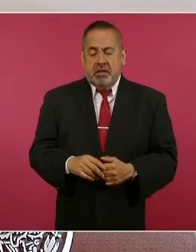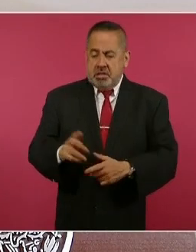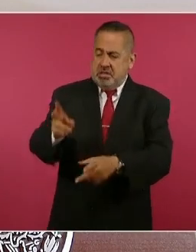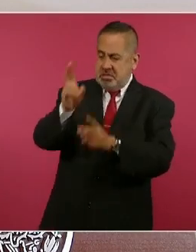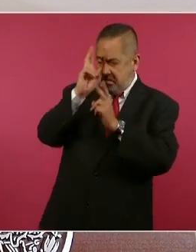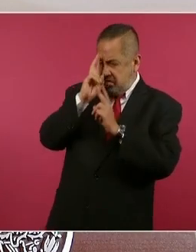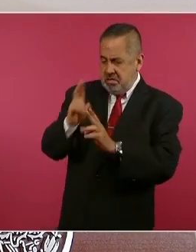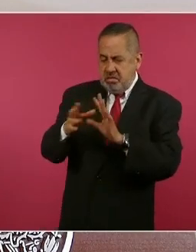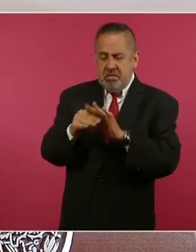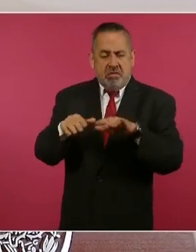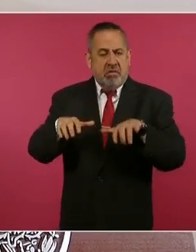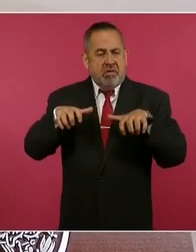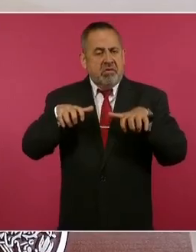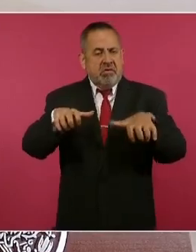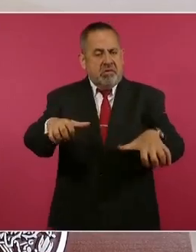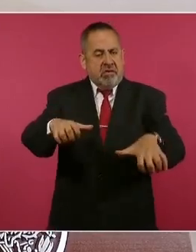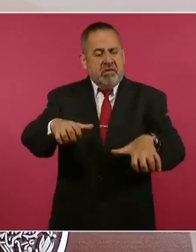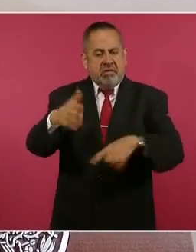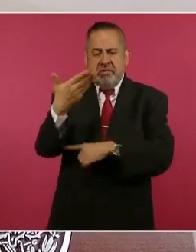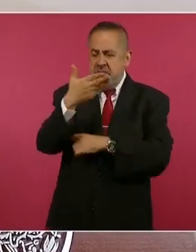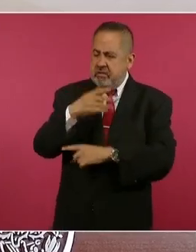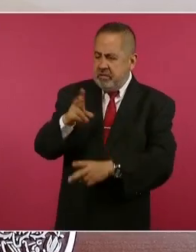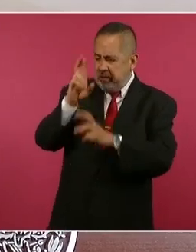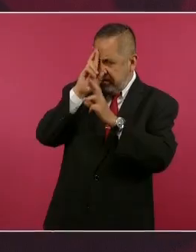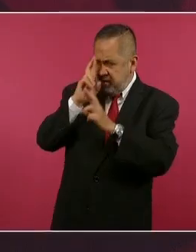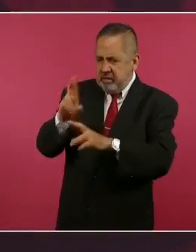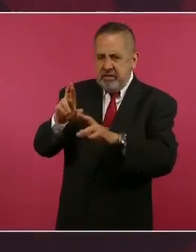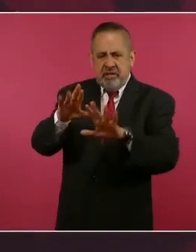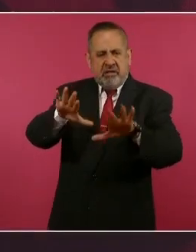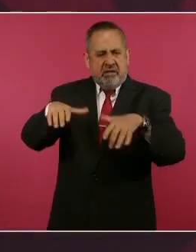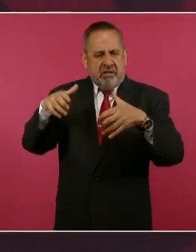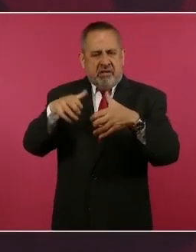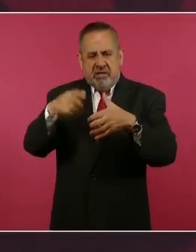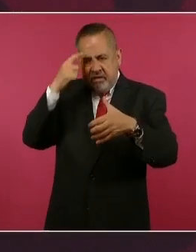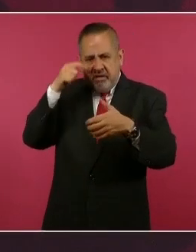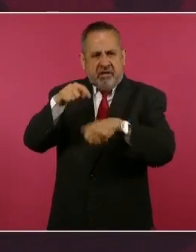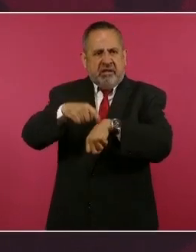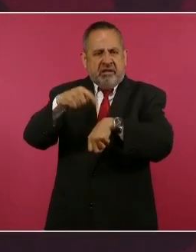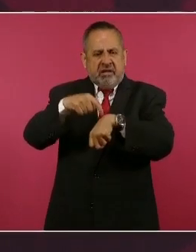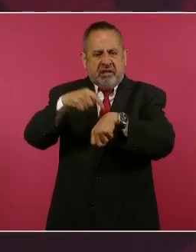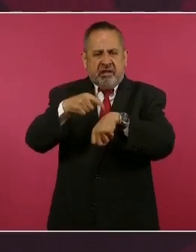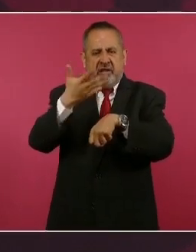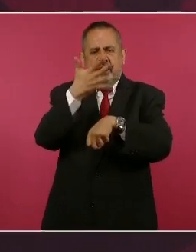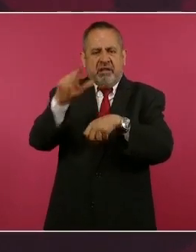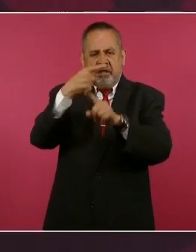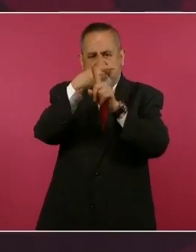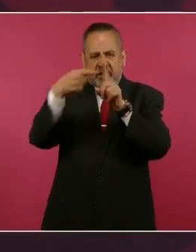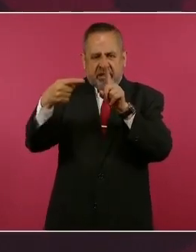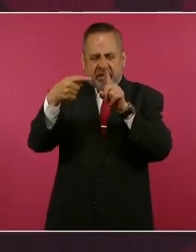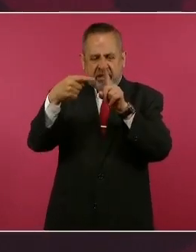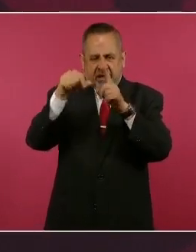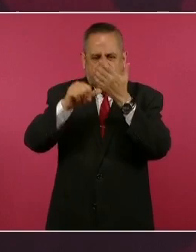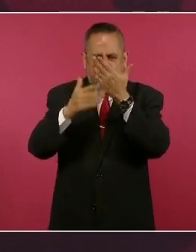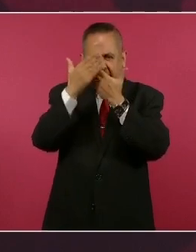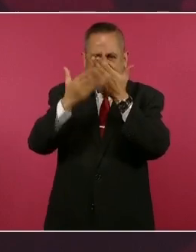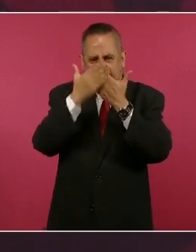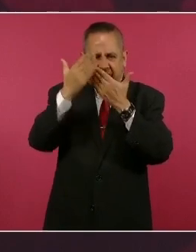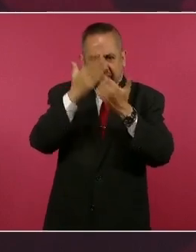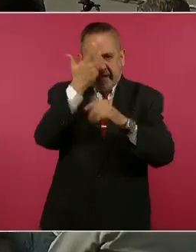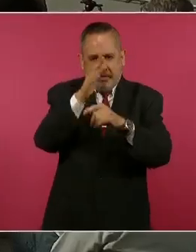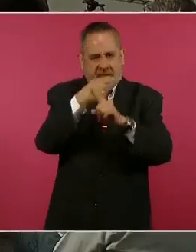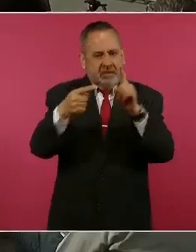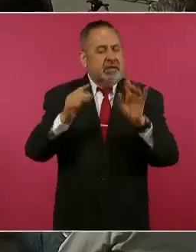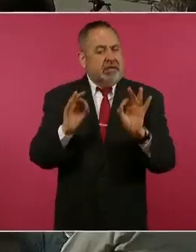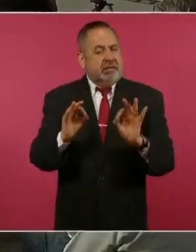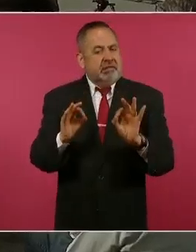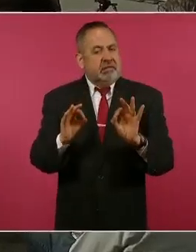que se va a llevar a cabo, que se va a celebrar una ceremonia a las 10:30 de la mañana. Por